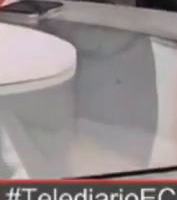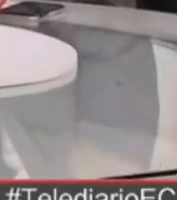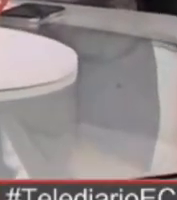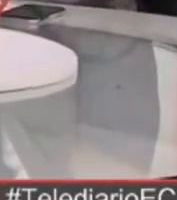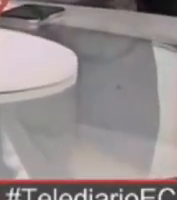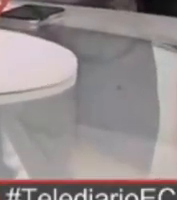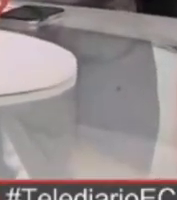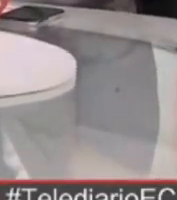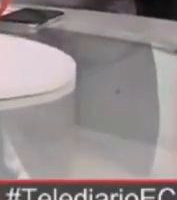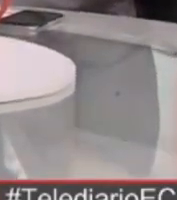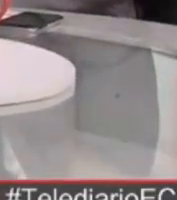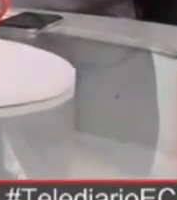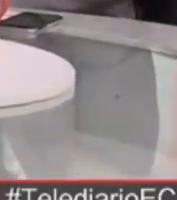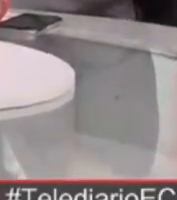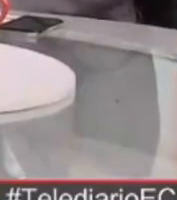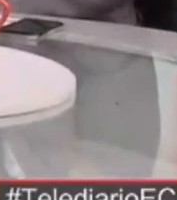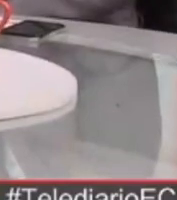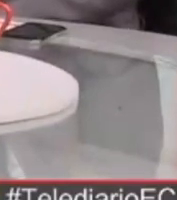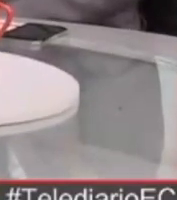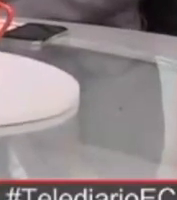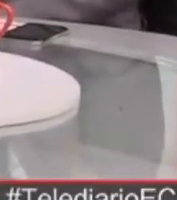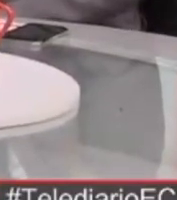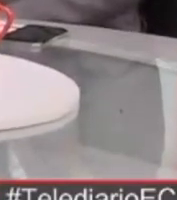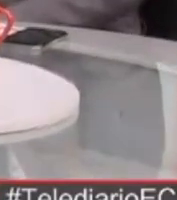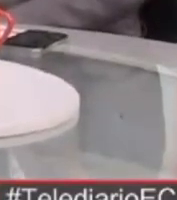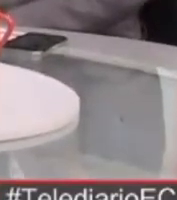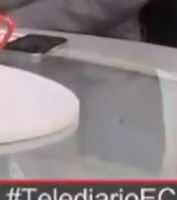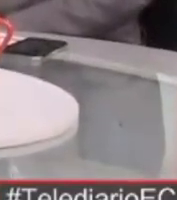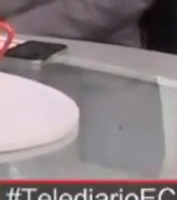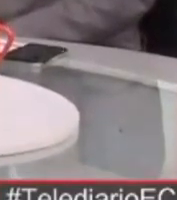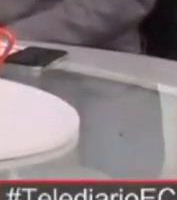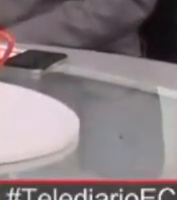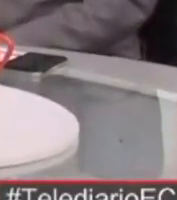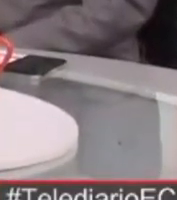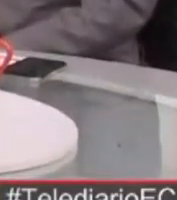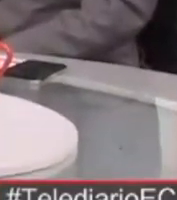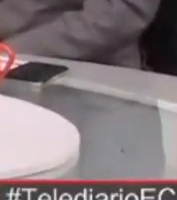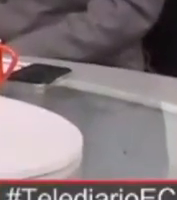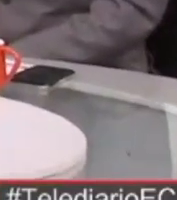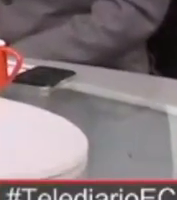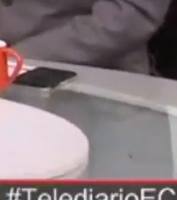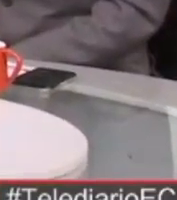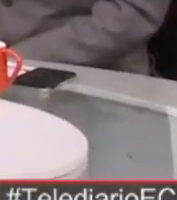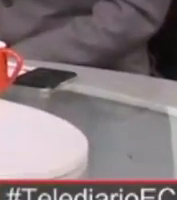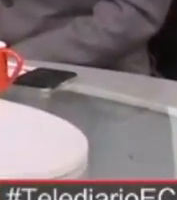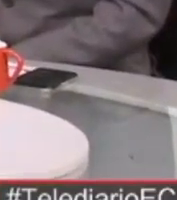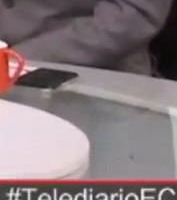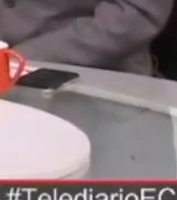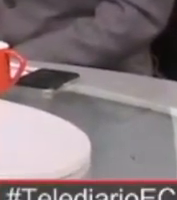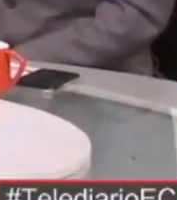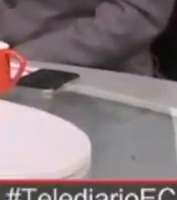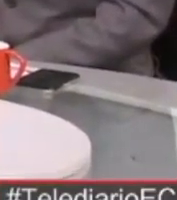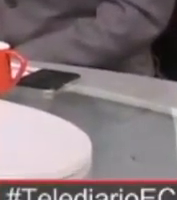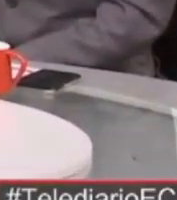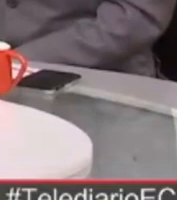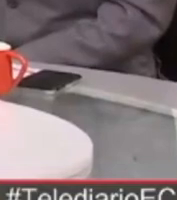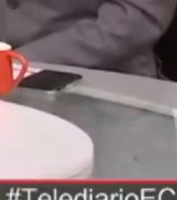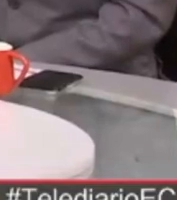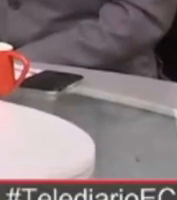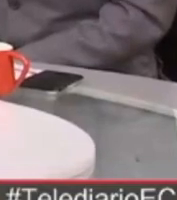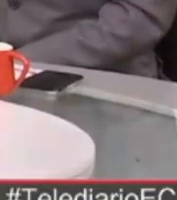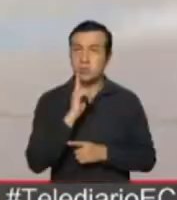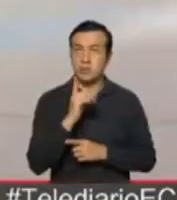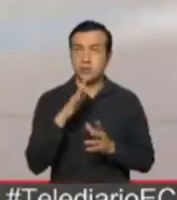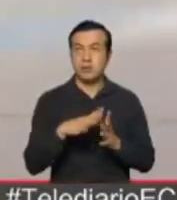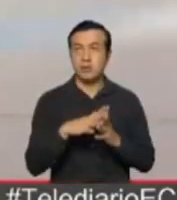mentir años en lo que corresponde a la agricultura las mejores rutas del país se dan en el cantón pimampiro y